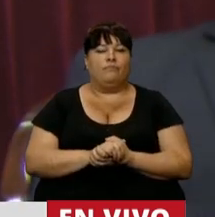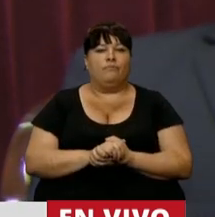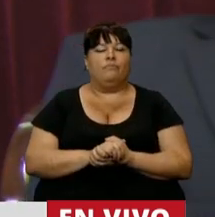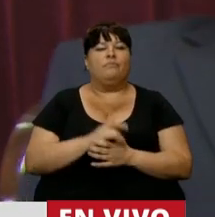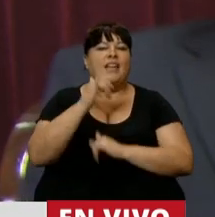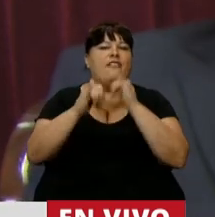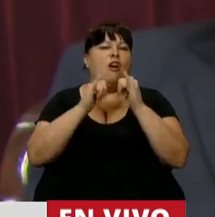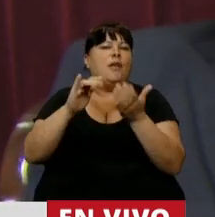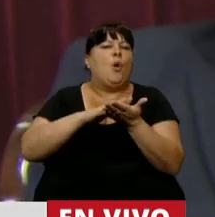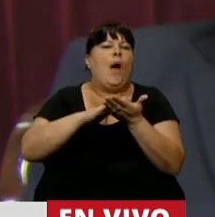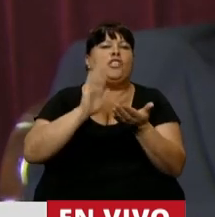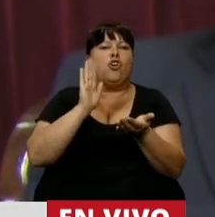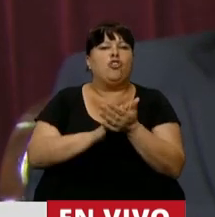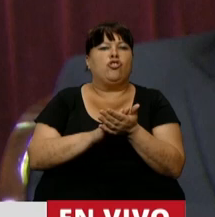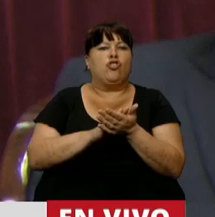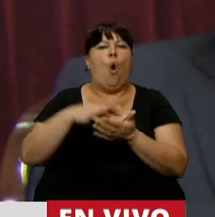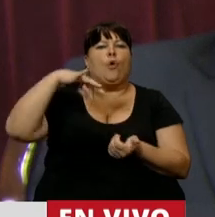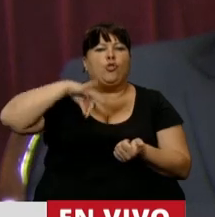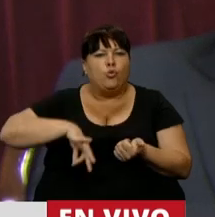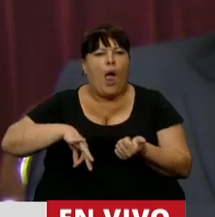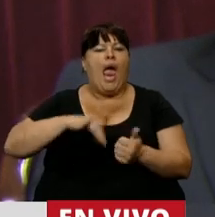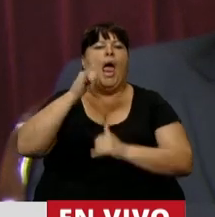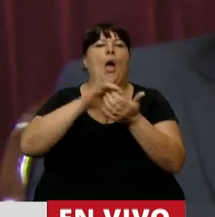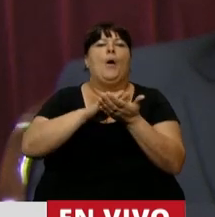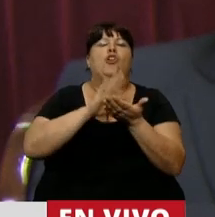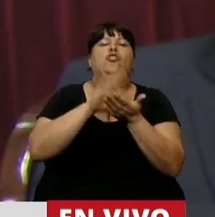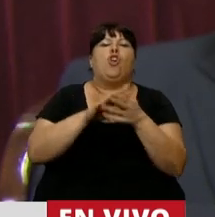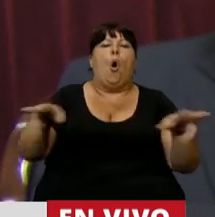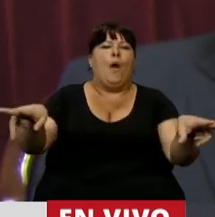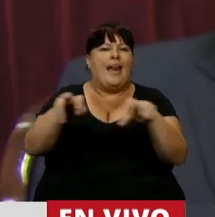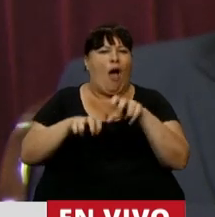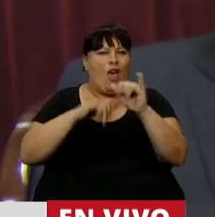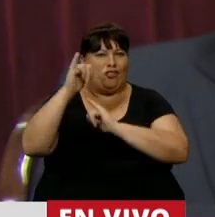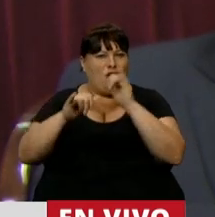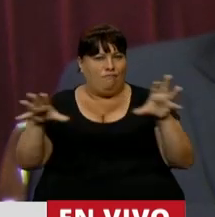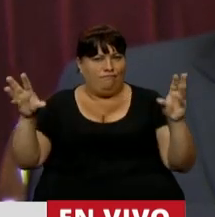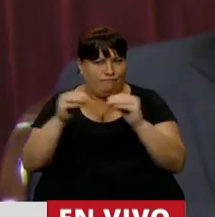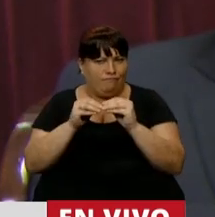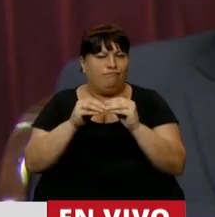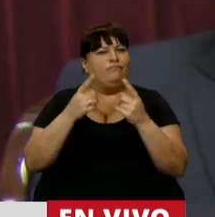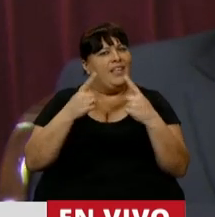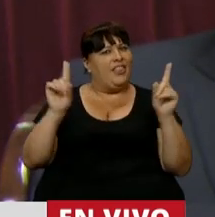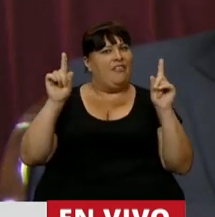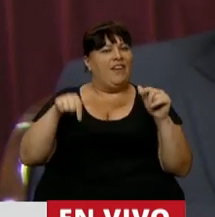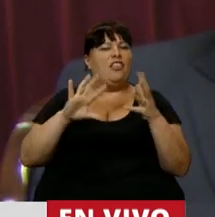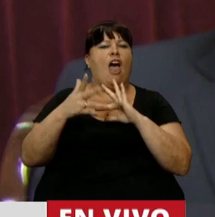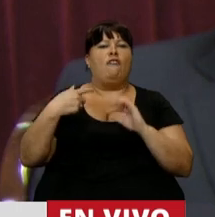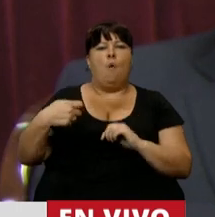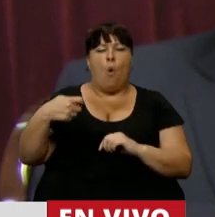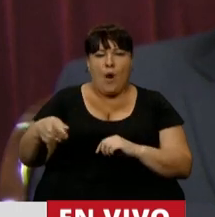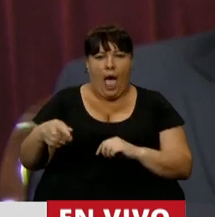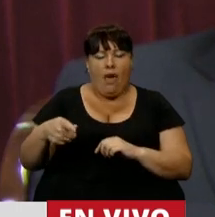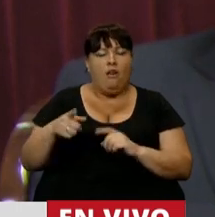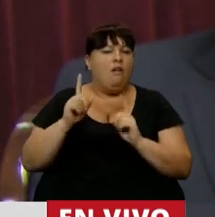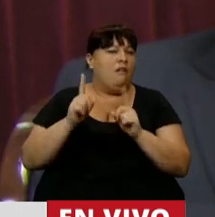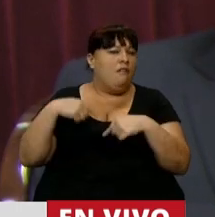los datos básicos respecto a salarios y los datos respecto a recaudación, un rasgo distintivo de nuestro sistema previsional que